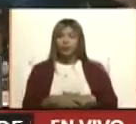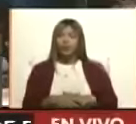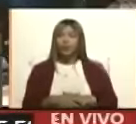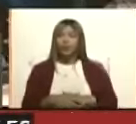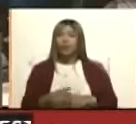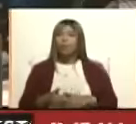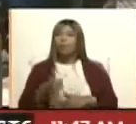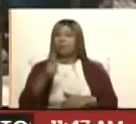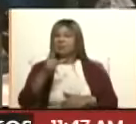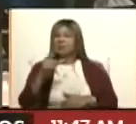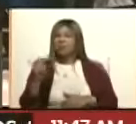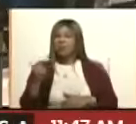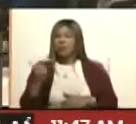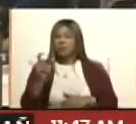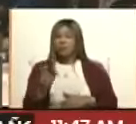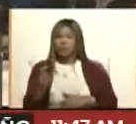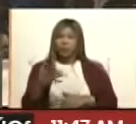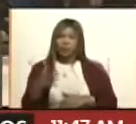100 personas